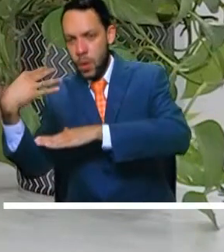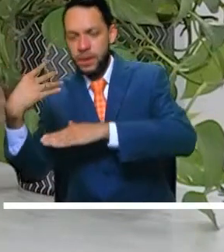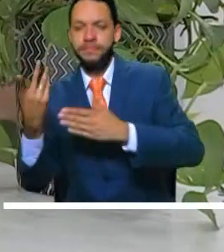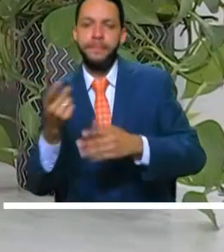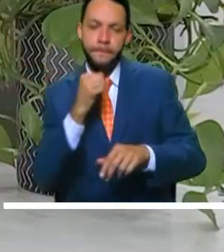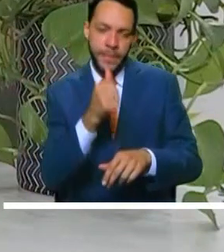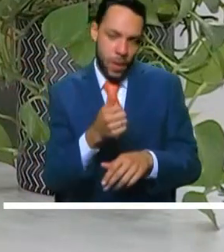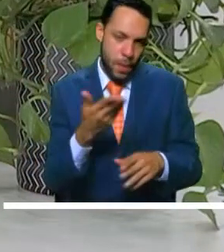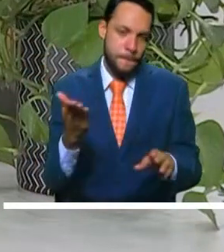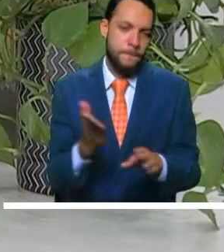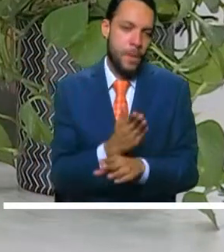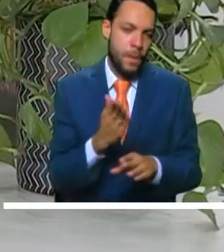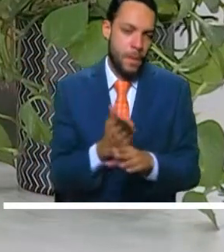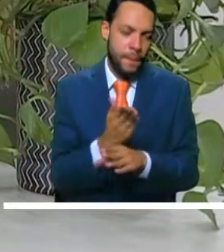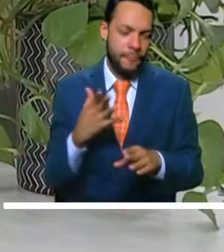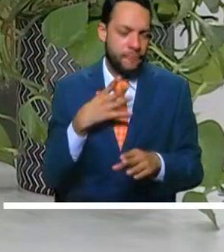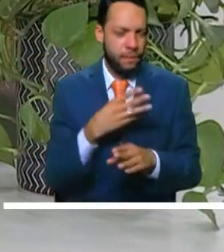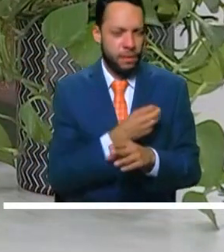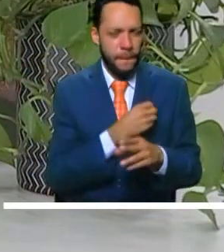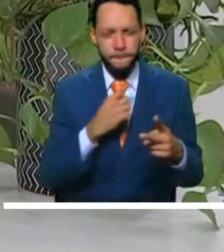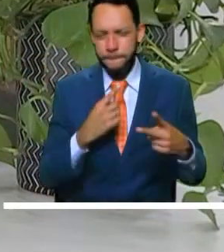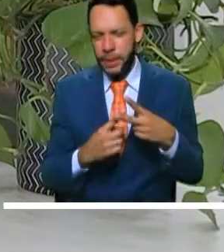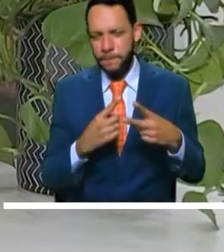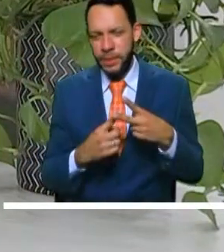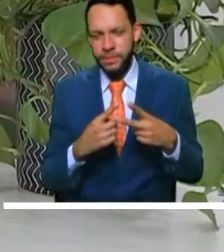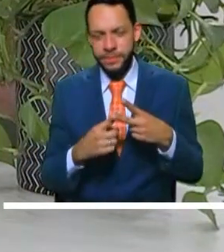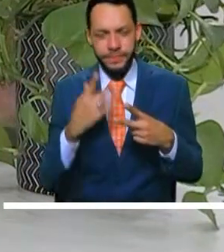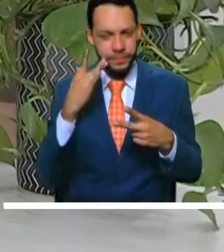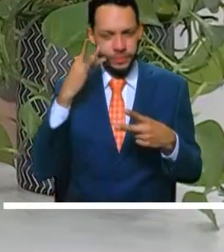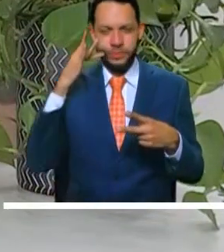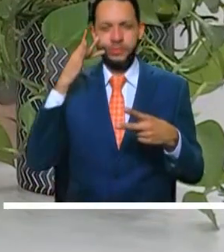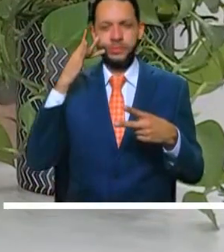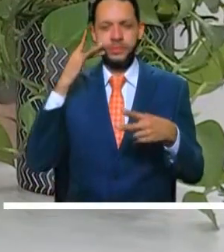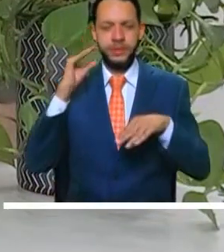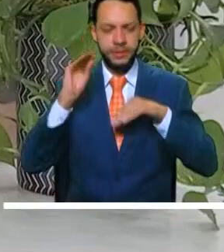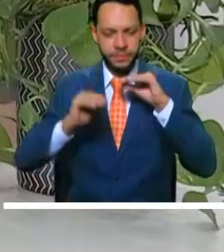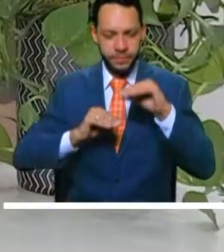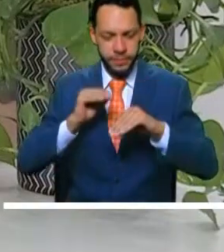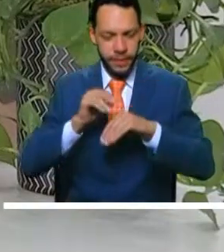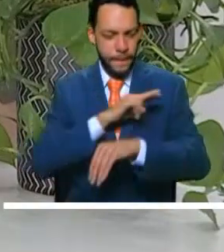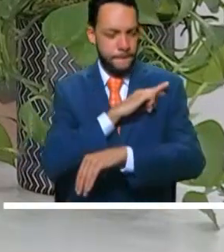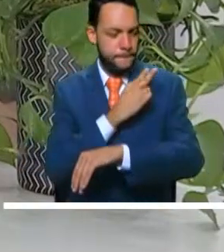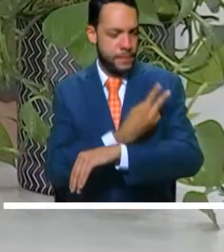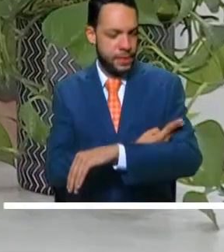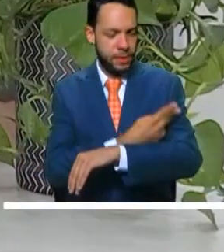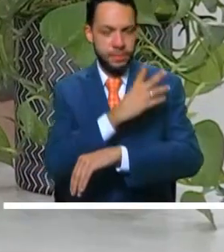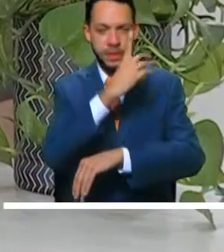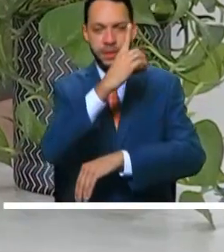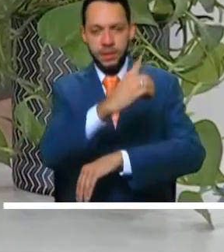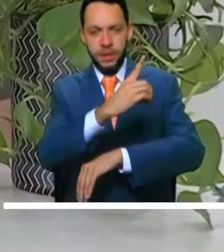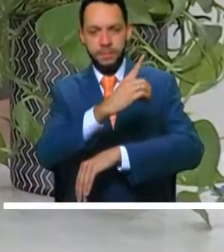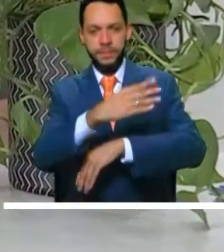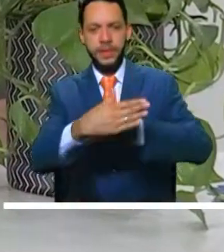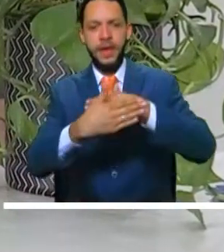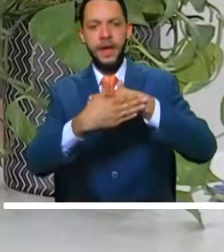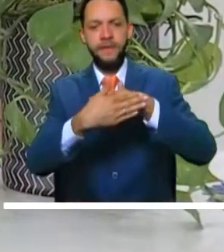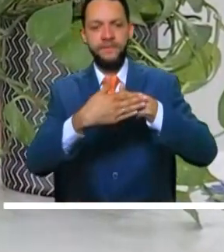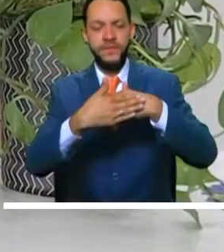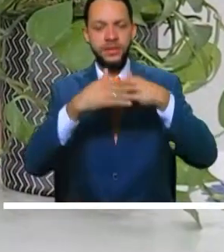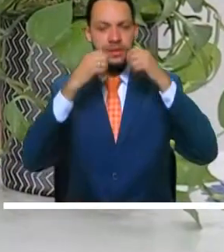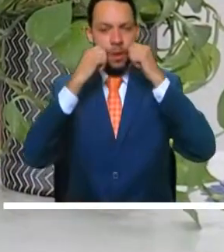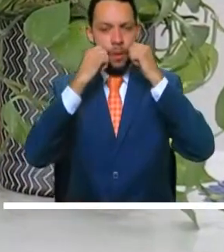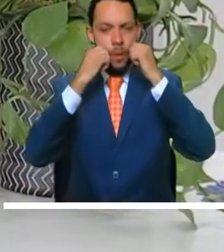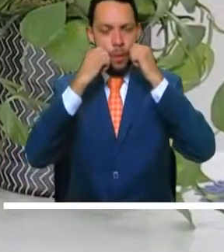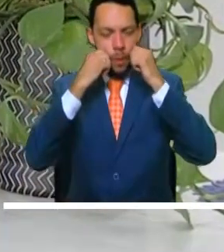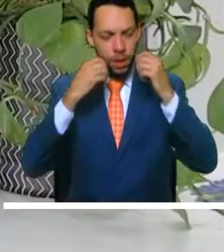importante lo del sol. Lo segundo, el concepto de oxidación. Pero entonces, cuando saca la vitamina D, ¿cómo me habla el cuerpo? Porque